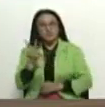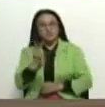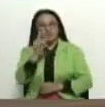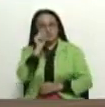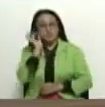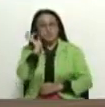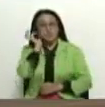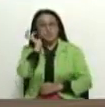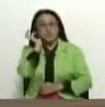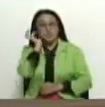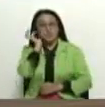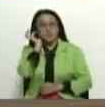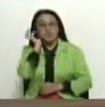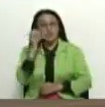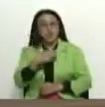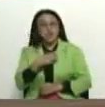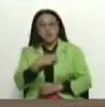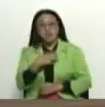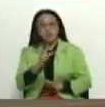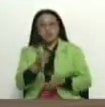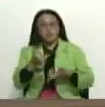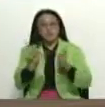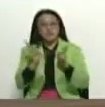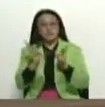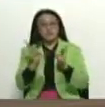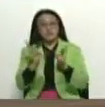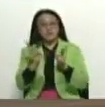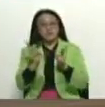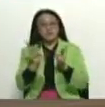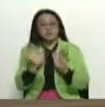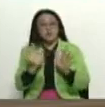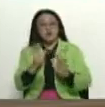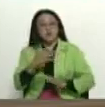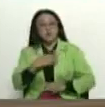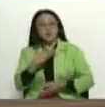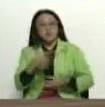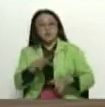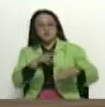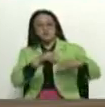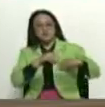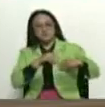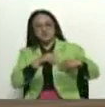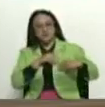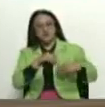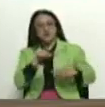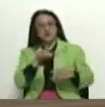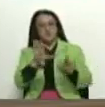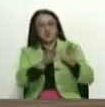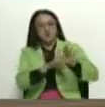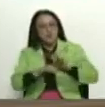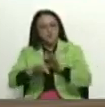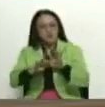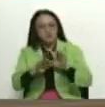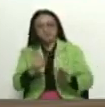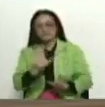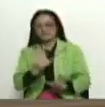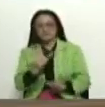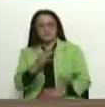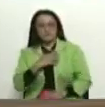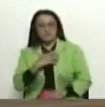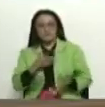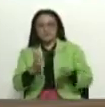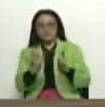venezolanas, y que no podemos permitir, no podemos aceptar que sea saqueada, que sea